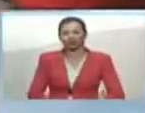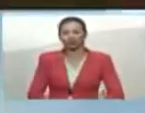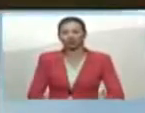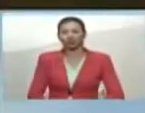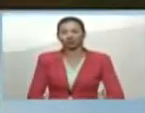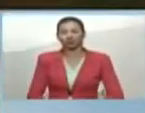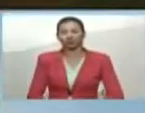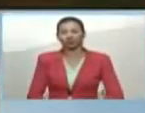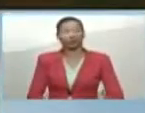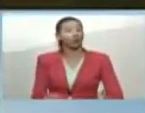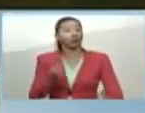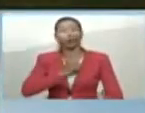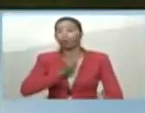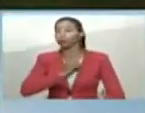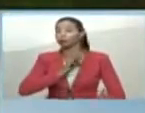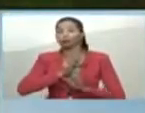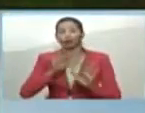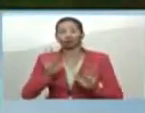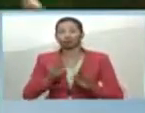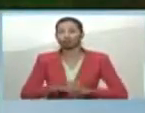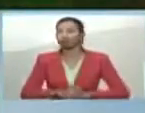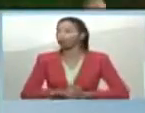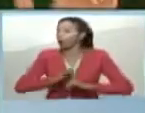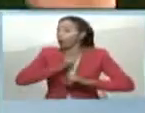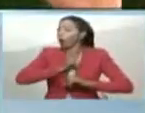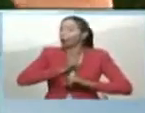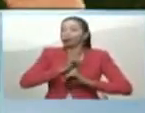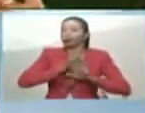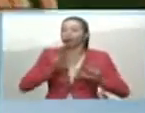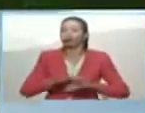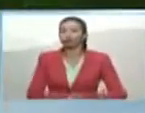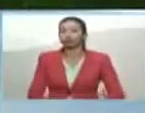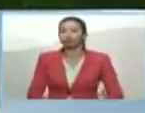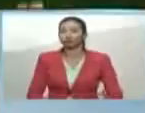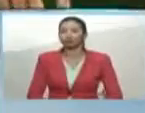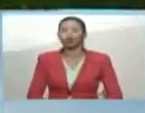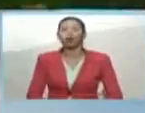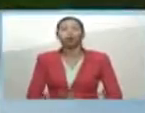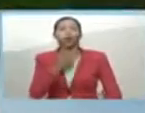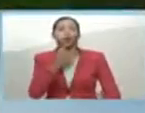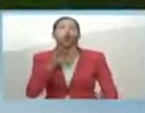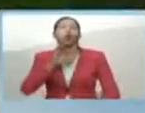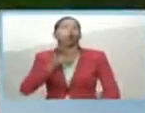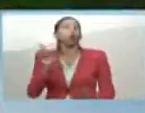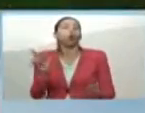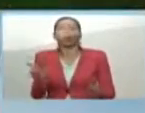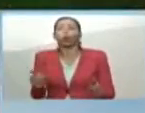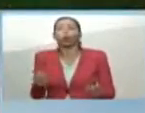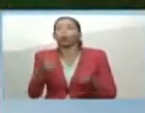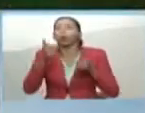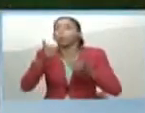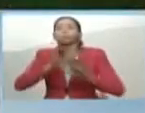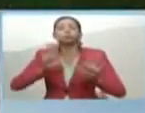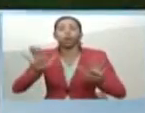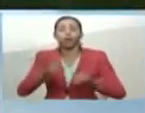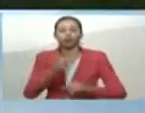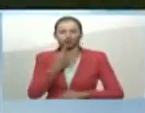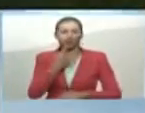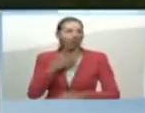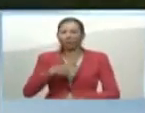Como sea, digo yo, porque hasta el como sea me lo quieren criticar. Ah, no, yo no podía decir como sea.